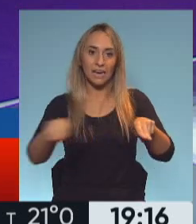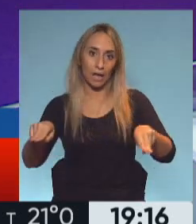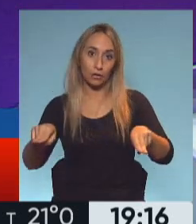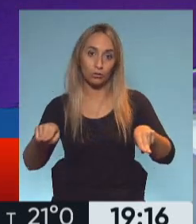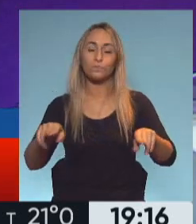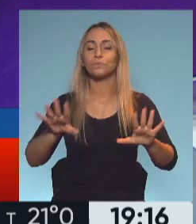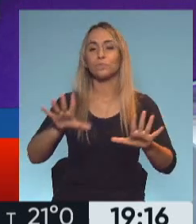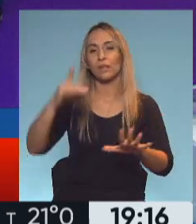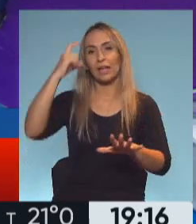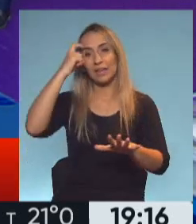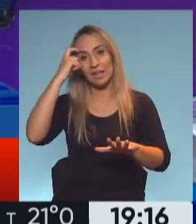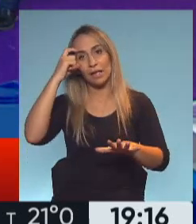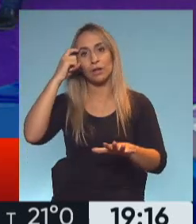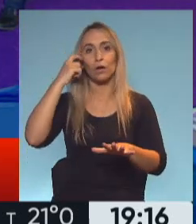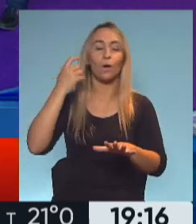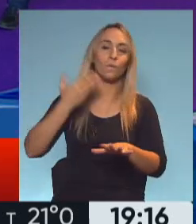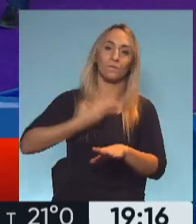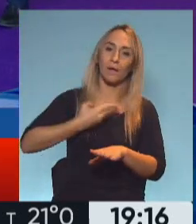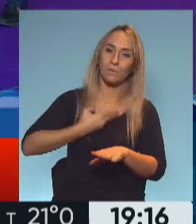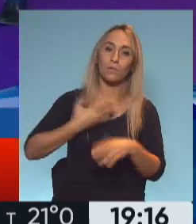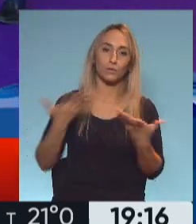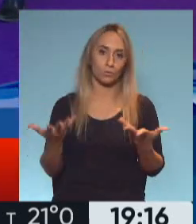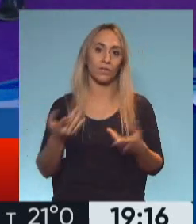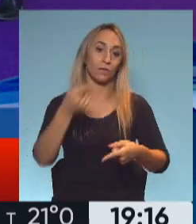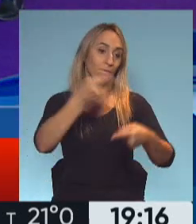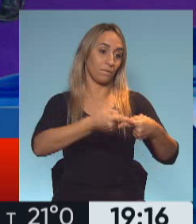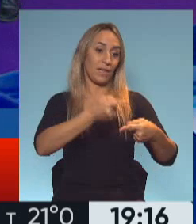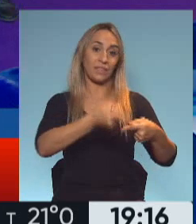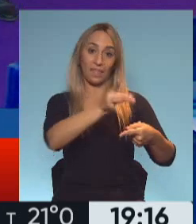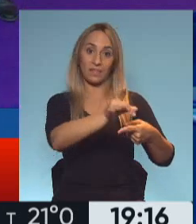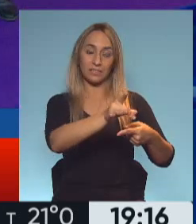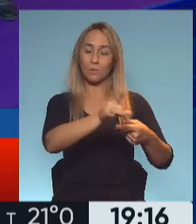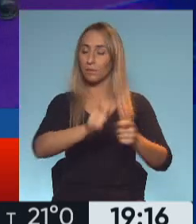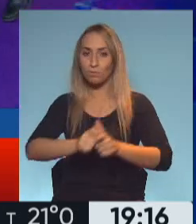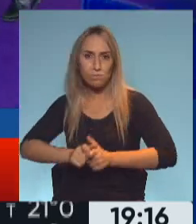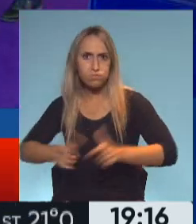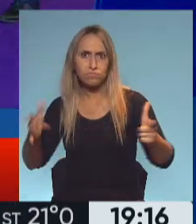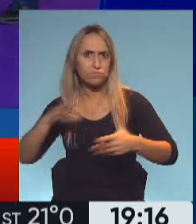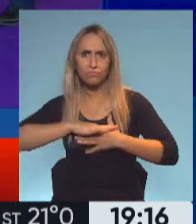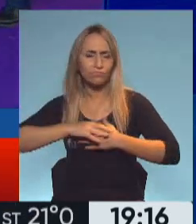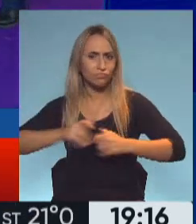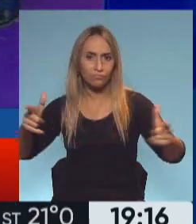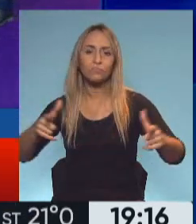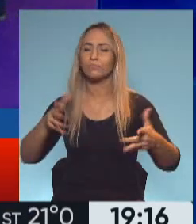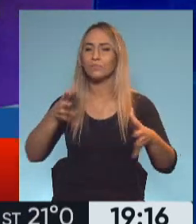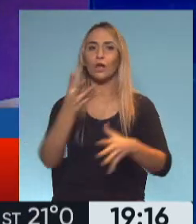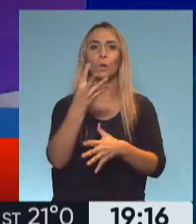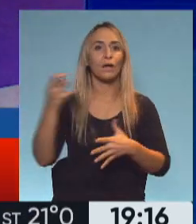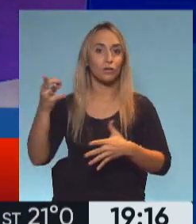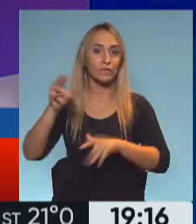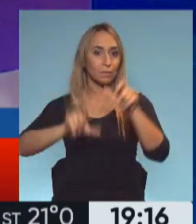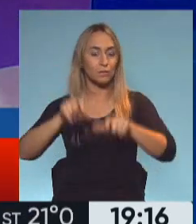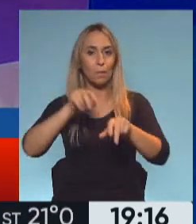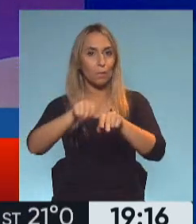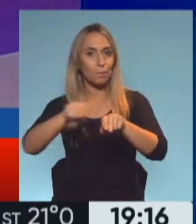enero, febrero, que es obviamente después del rebrote de las fiestas, superó las 400 y hoy